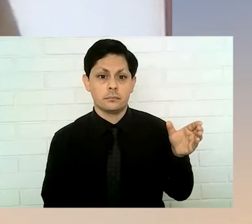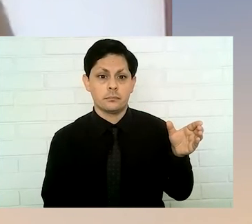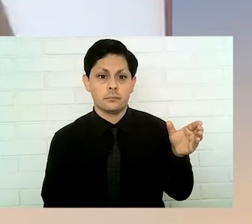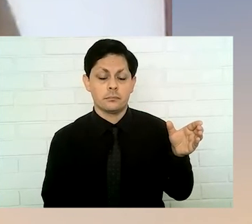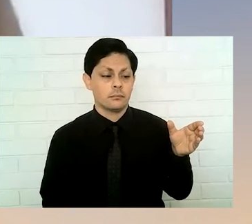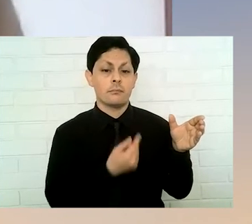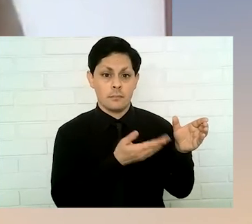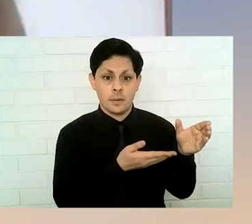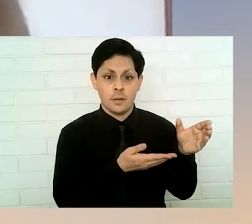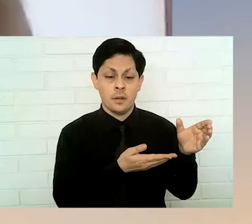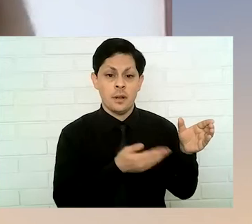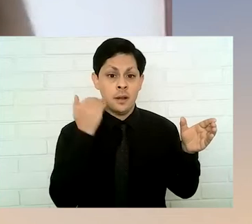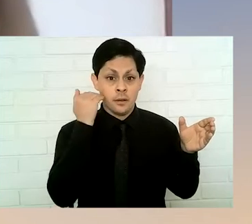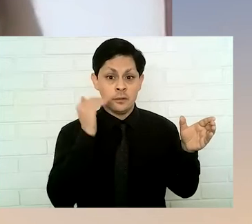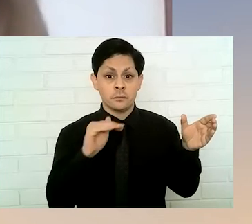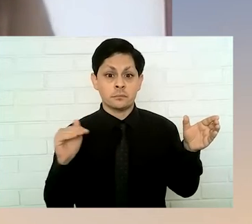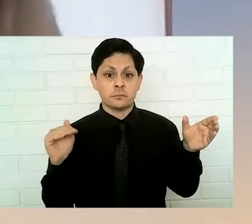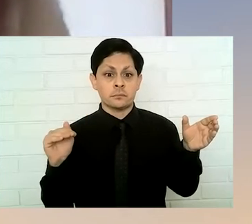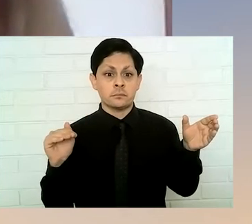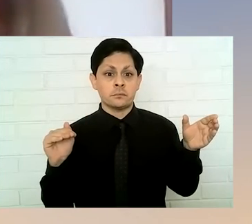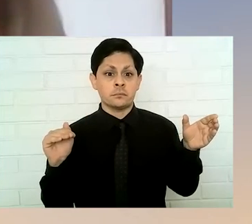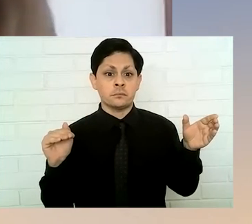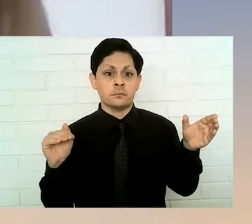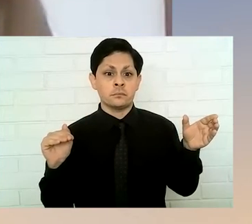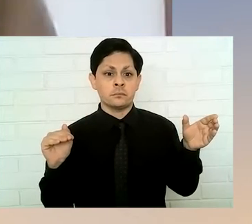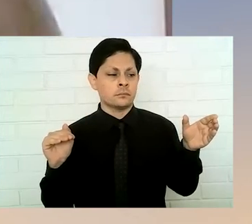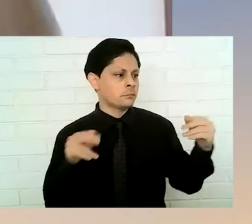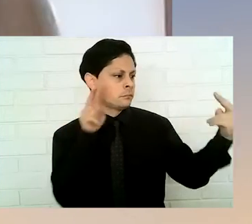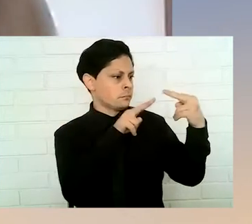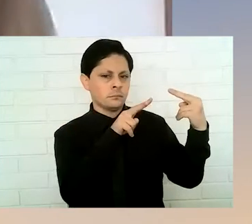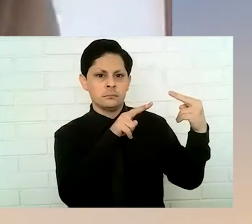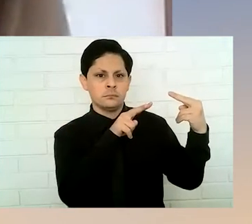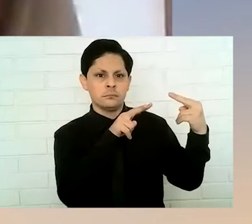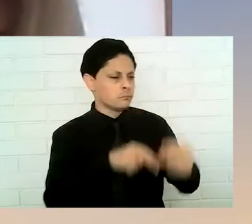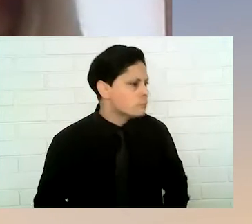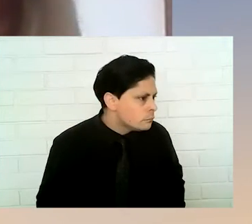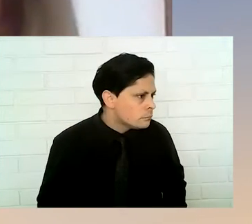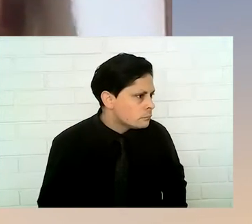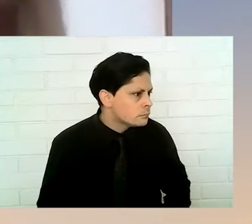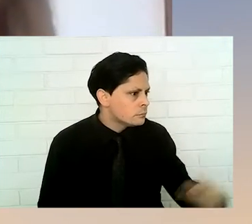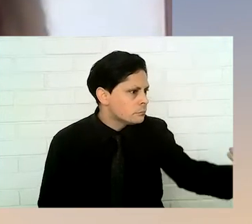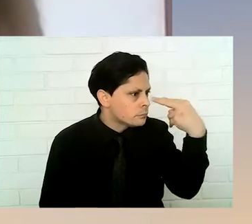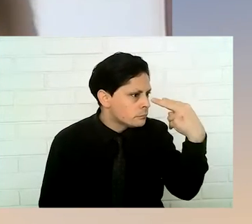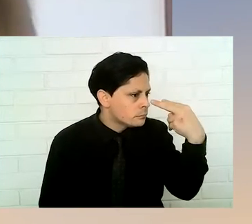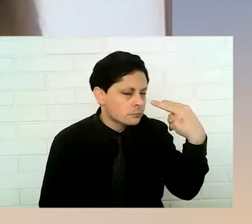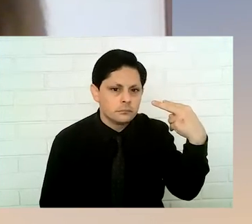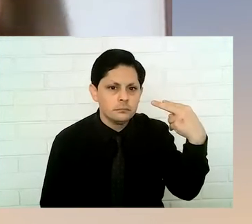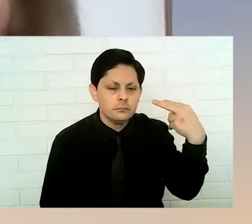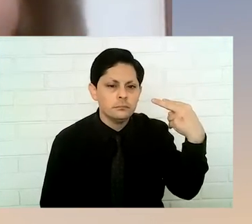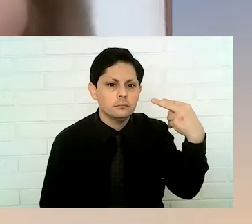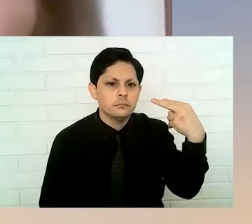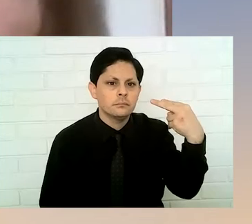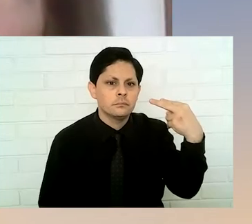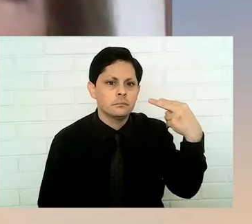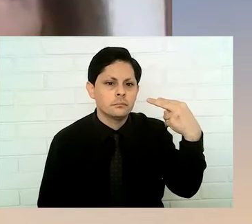porque el niño o niña hiciera contacto visual, te mirara, ¿ya? Y ese